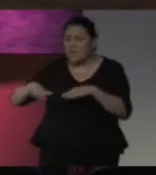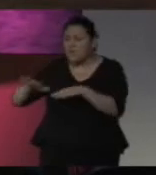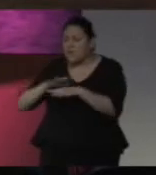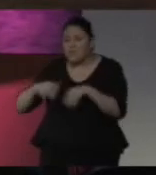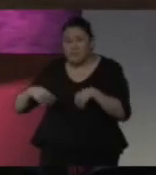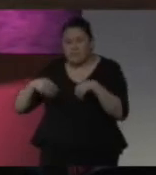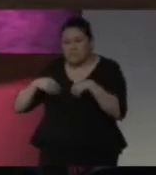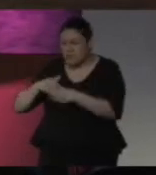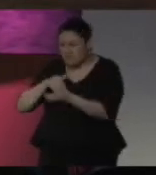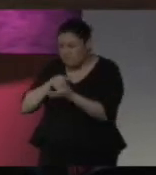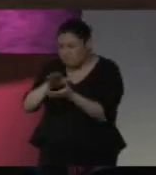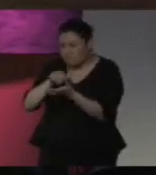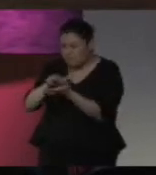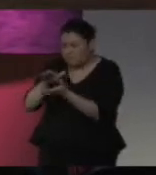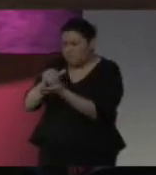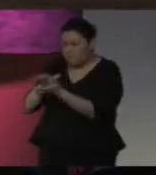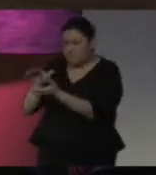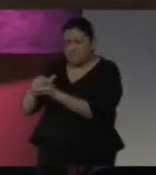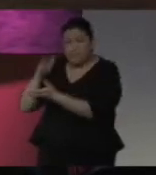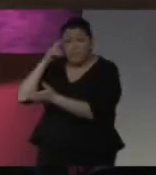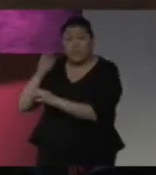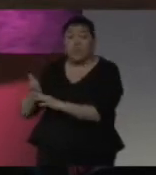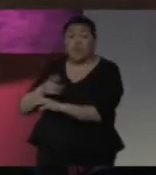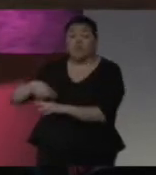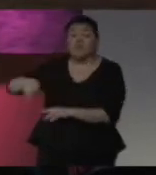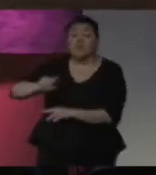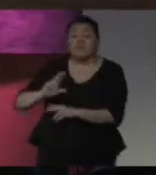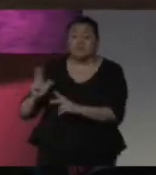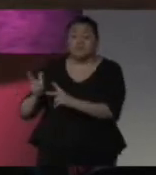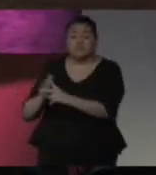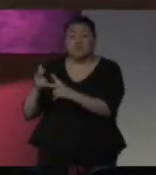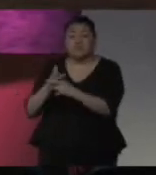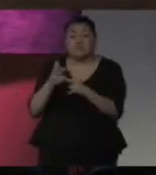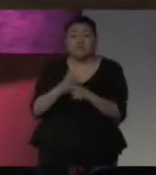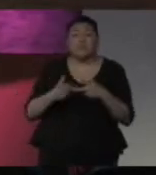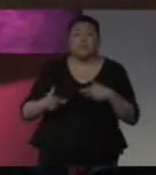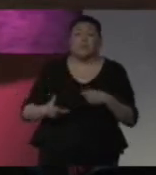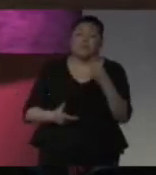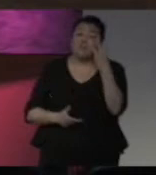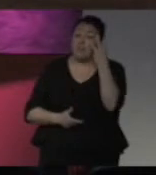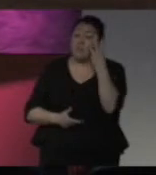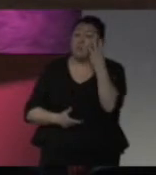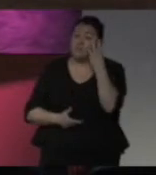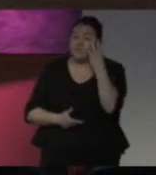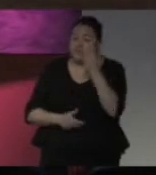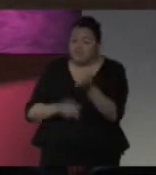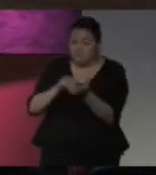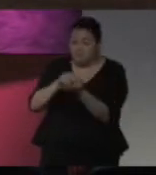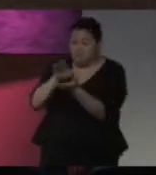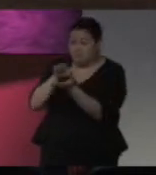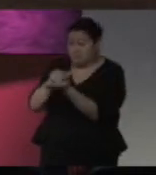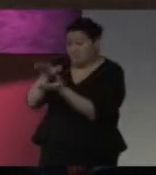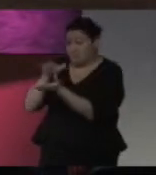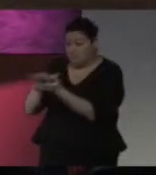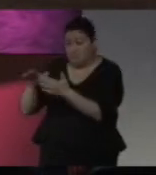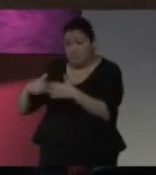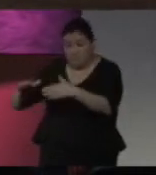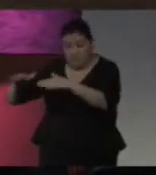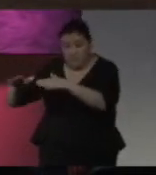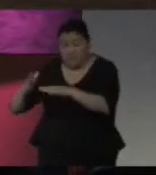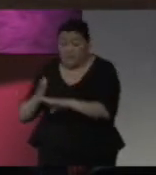comunidades, donde ocurrieron ejecuciones extrajudiciales de 3 comunitarios, y previo a ello, a estas